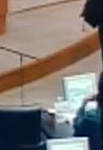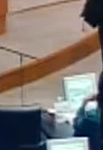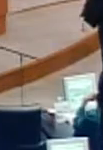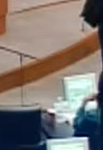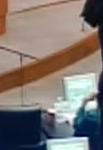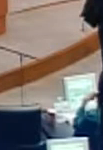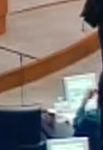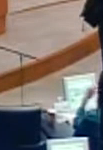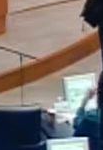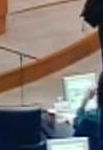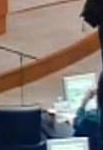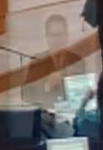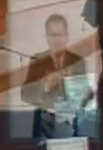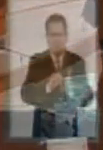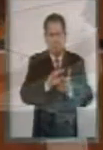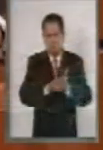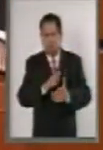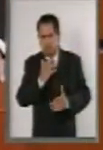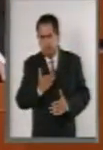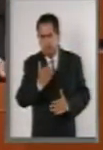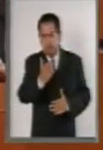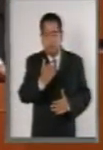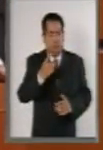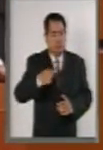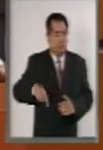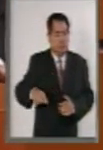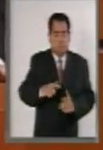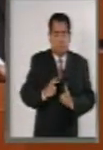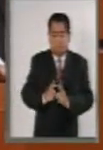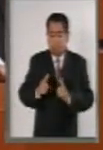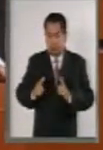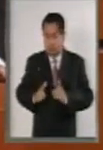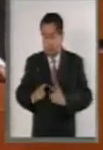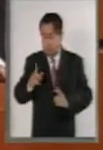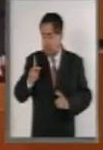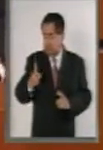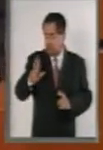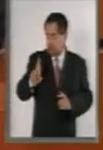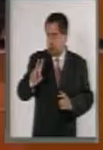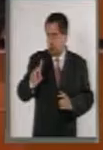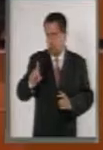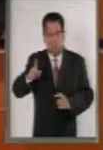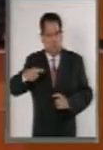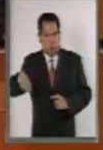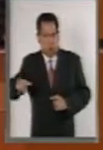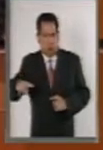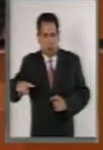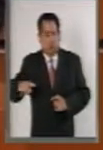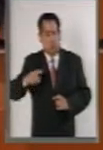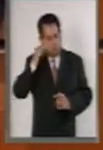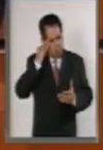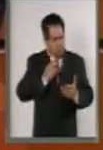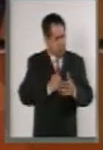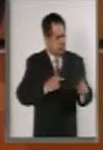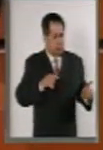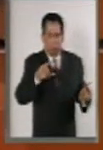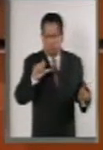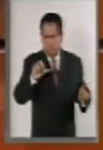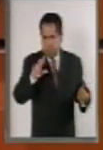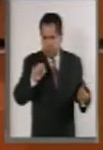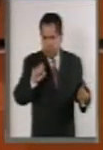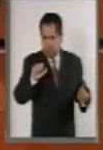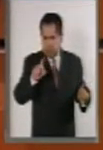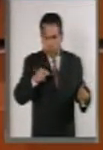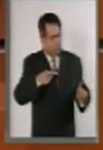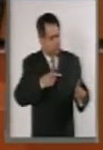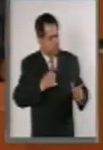Solamente dejar constancia que para el grupo parlamentario del PRD, la designación de Carlos Saada